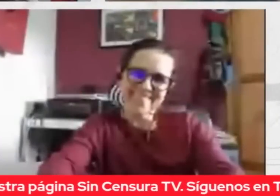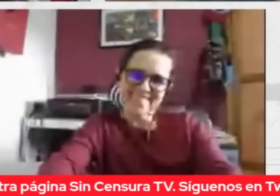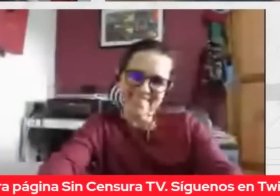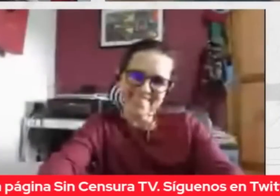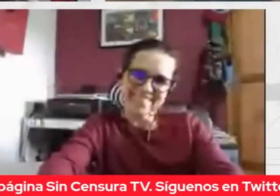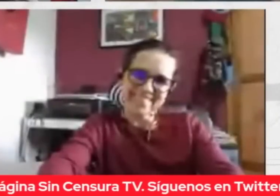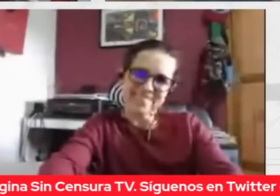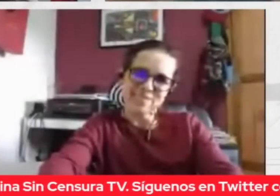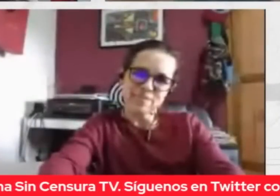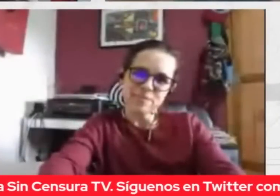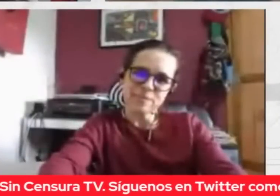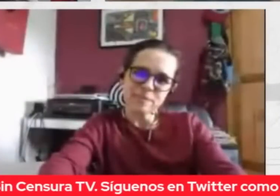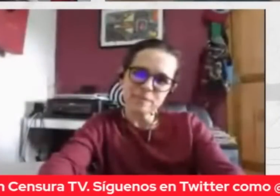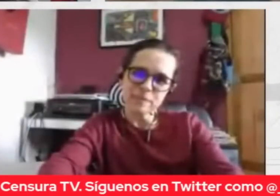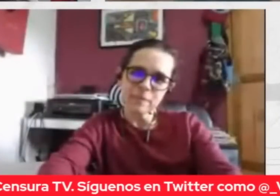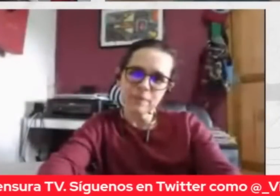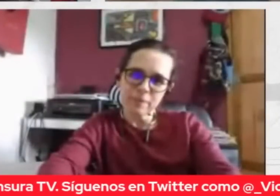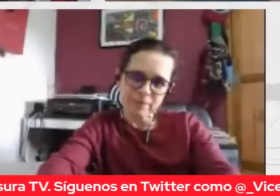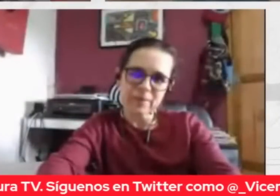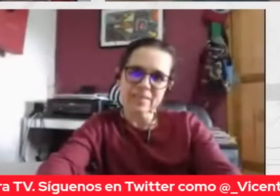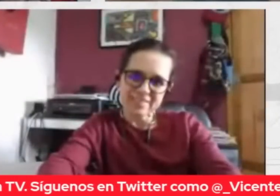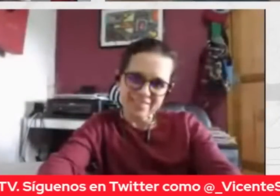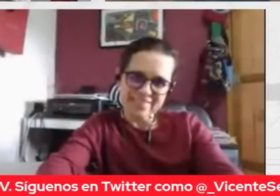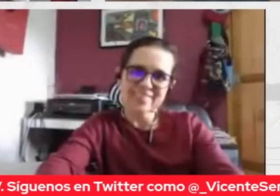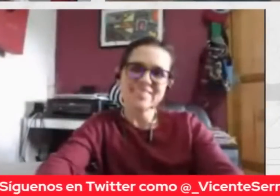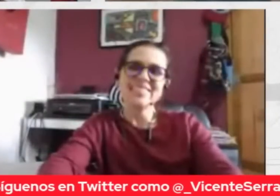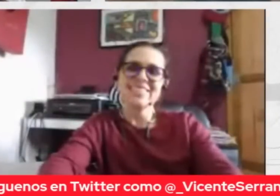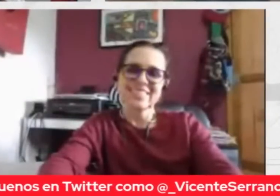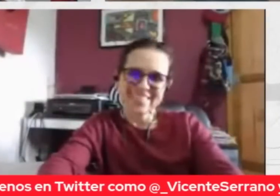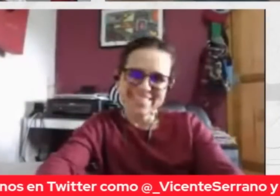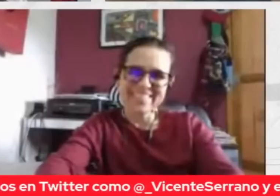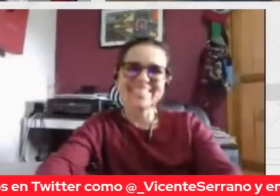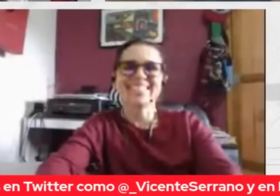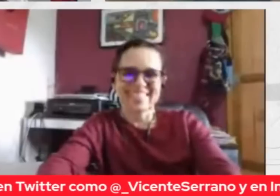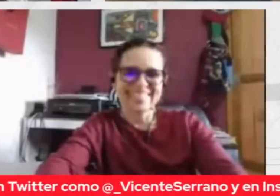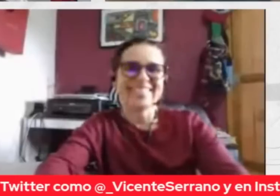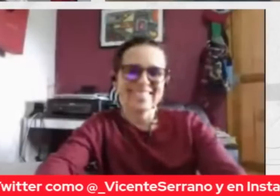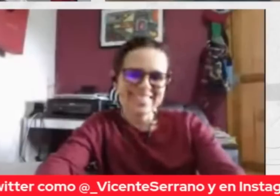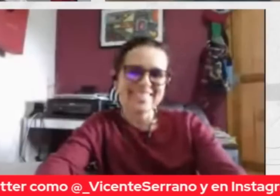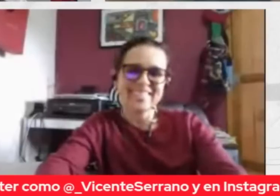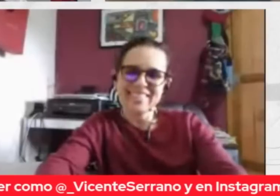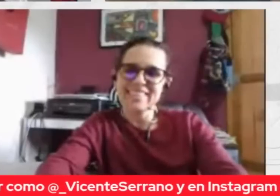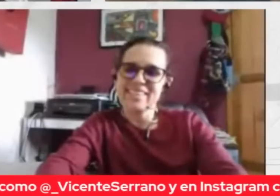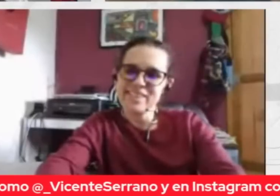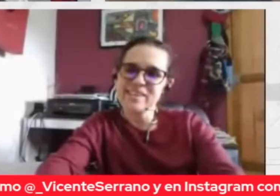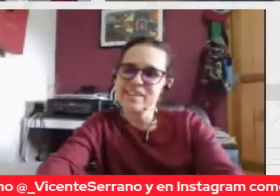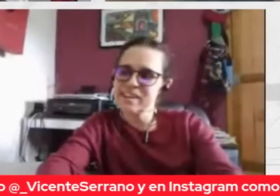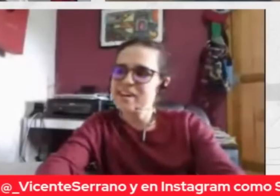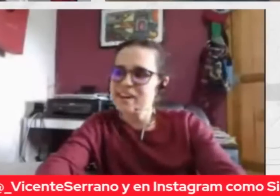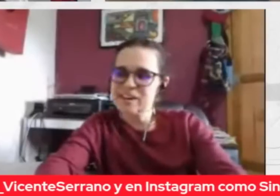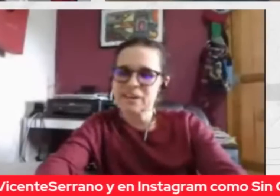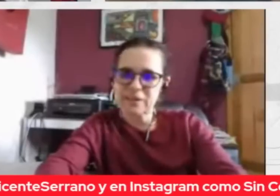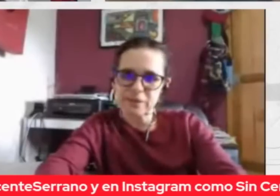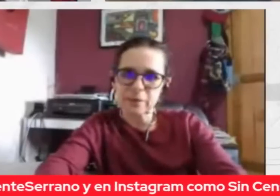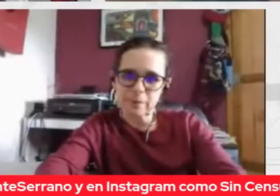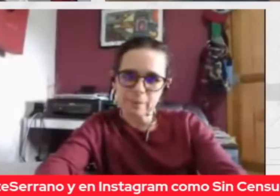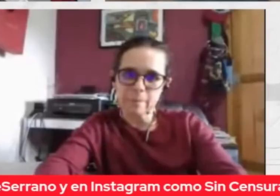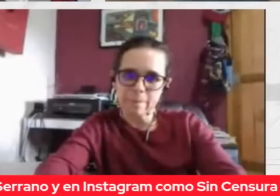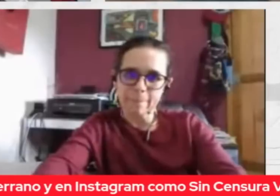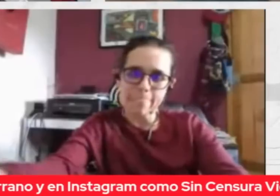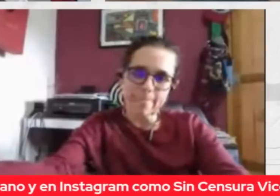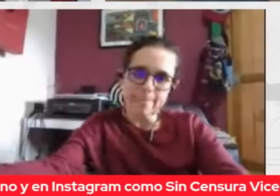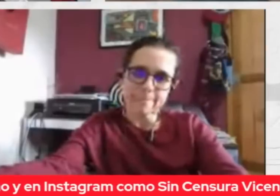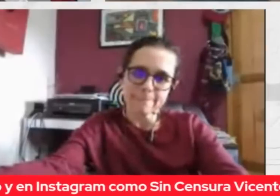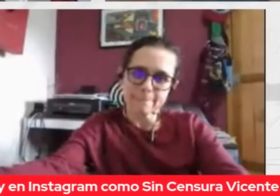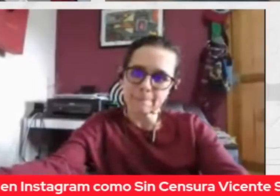ella. La encontramos ahí en la marcha del 18 de marzo, ahí estuvimos. Y obviamente también es un gusto